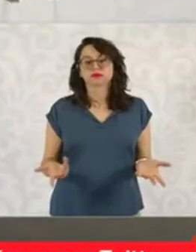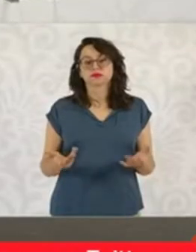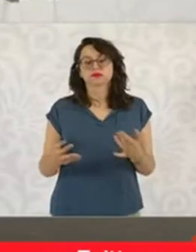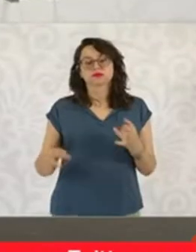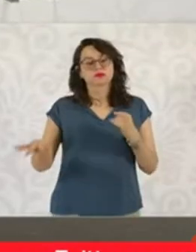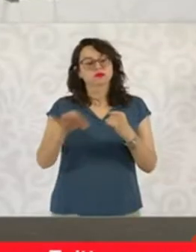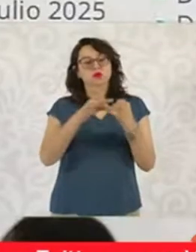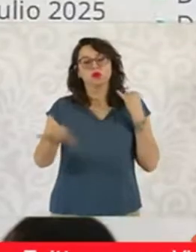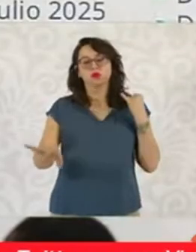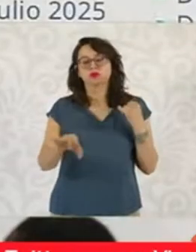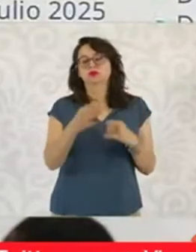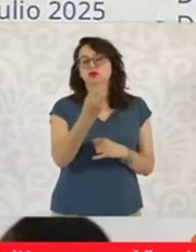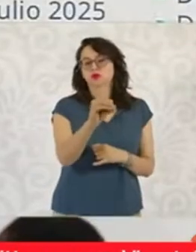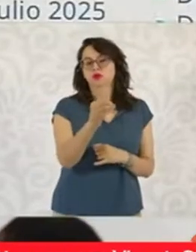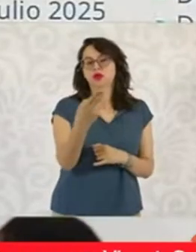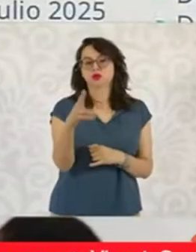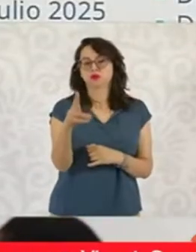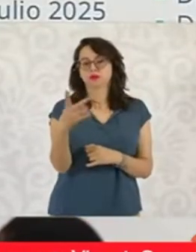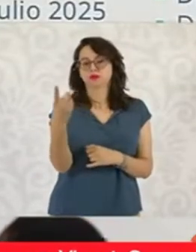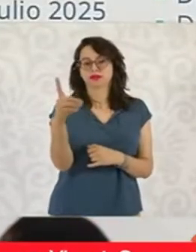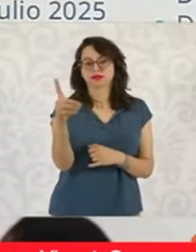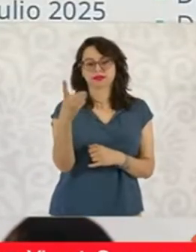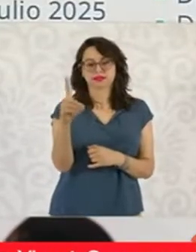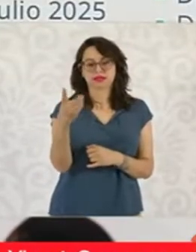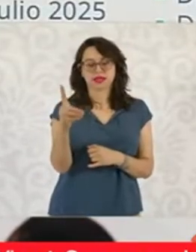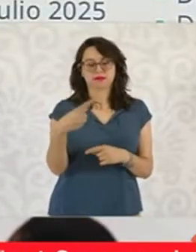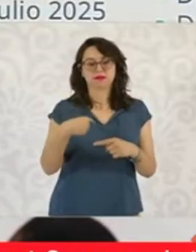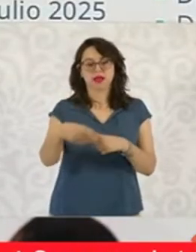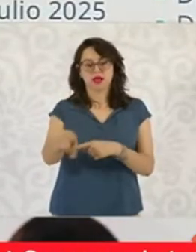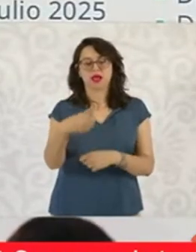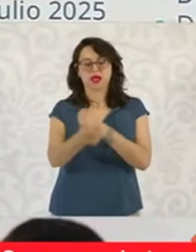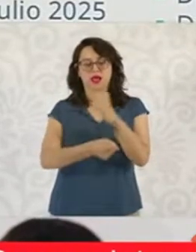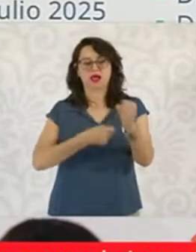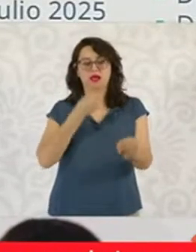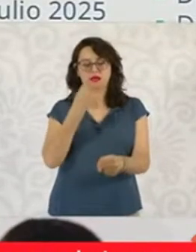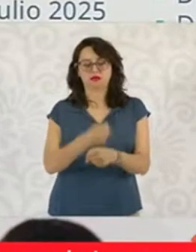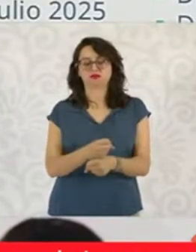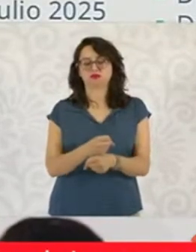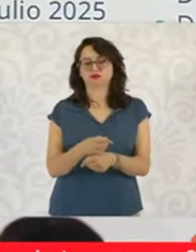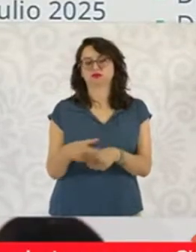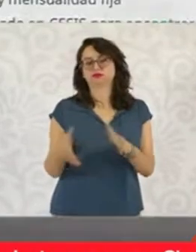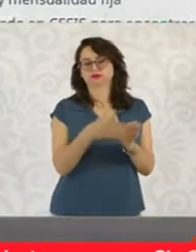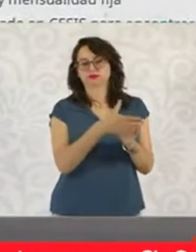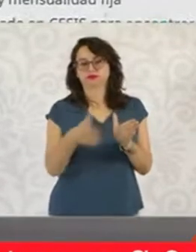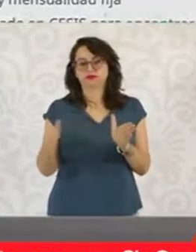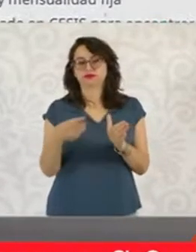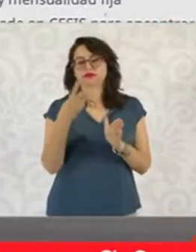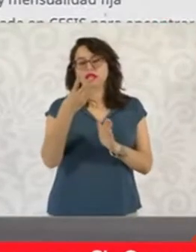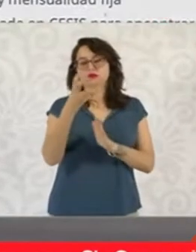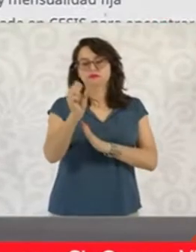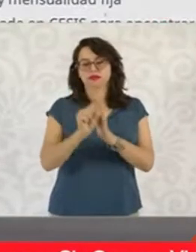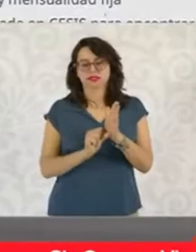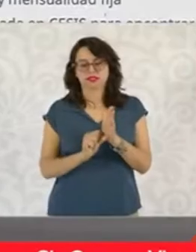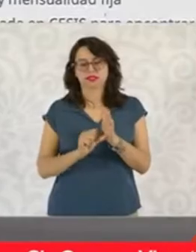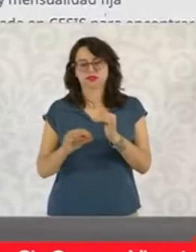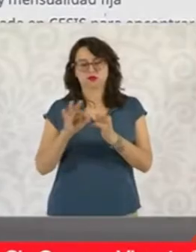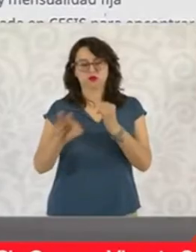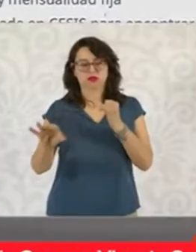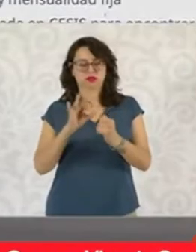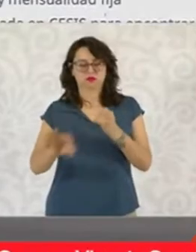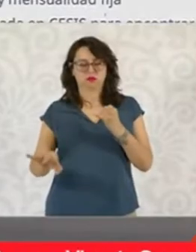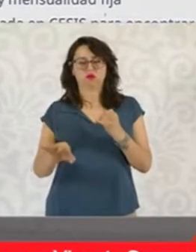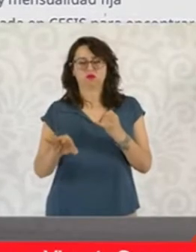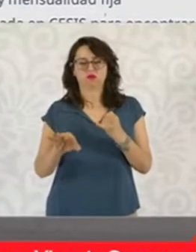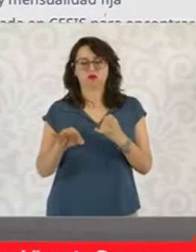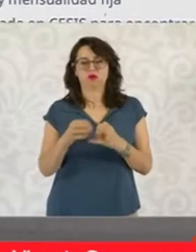año entrarían, y esto va a durar el último trimestre de este año y los primeros meses del